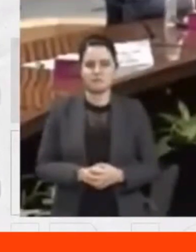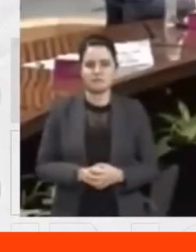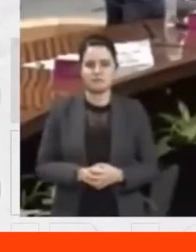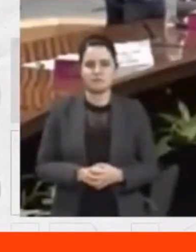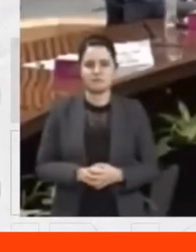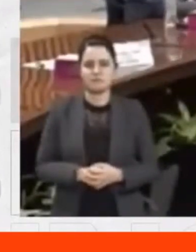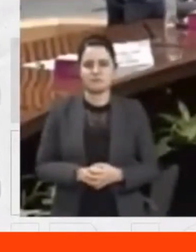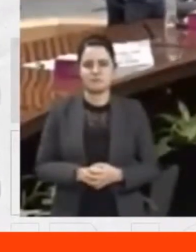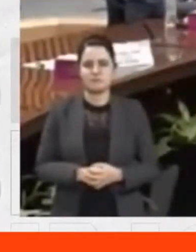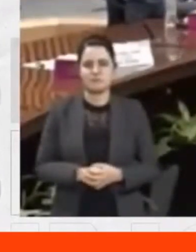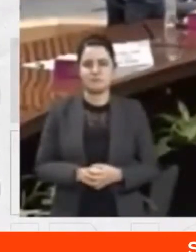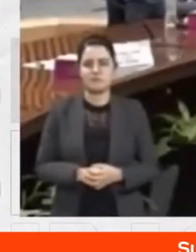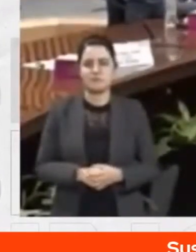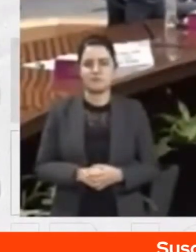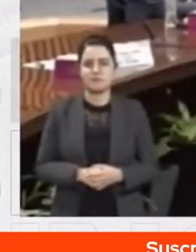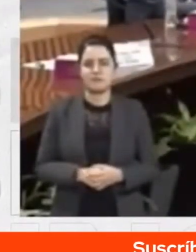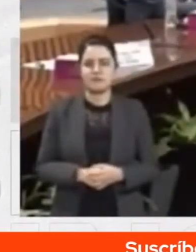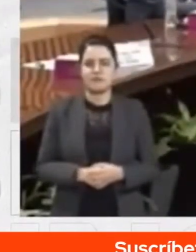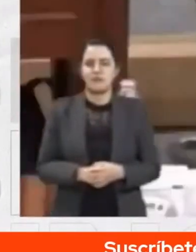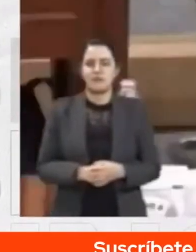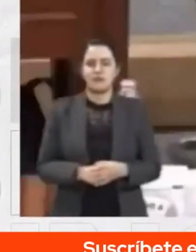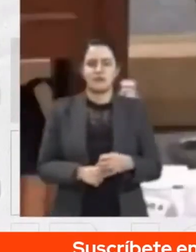cámara de causa